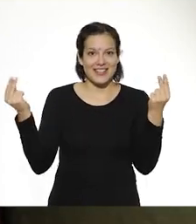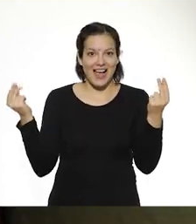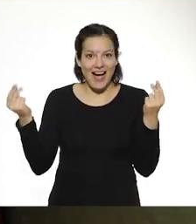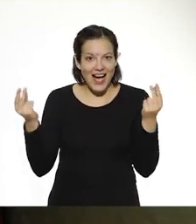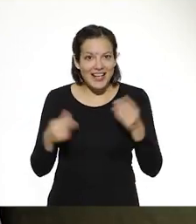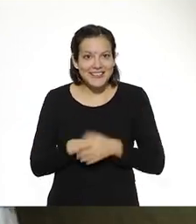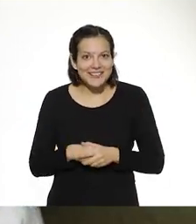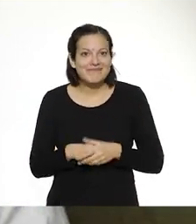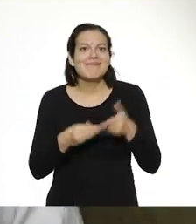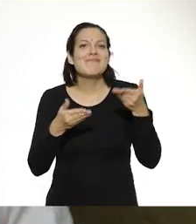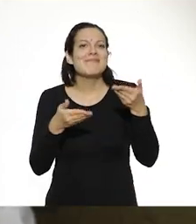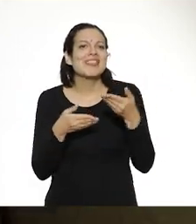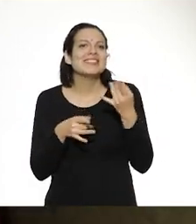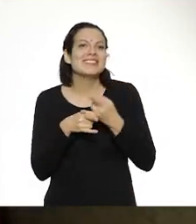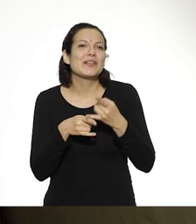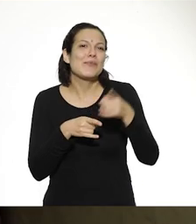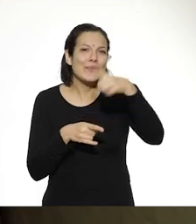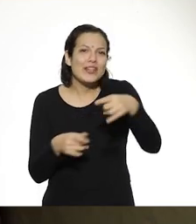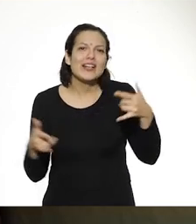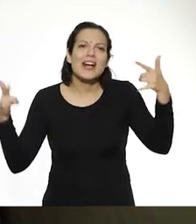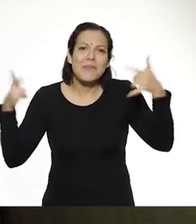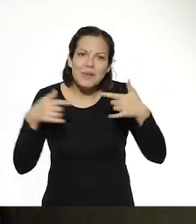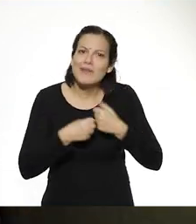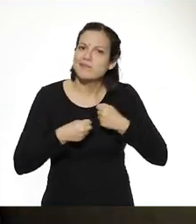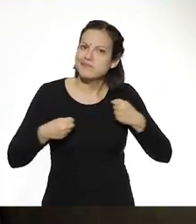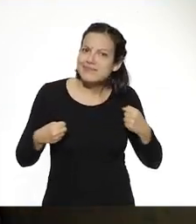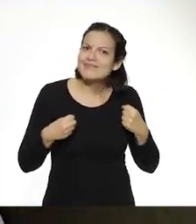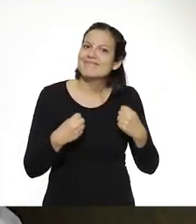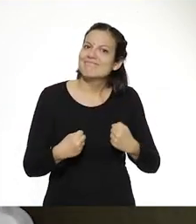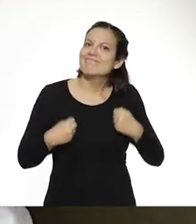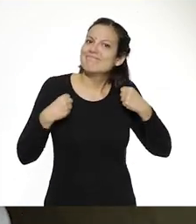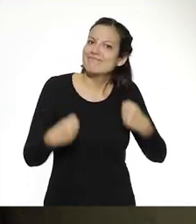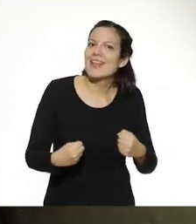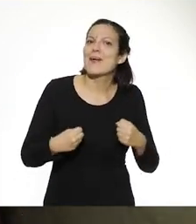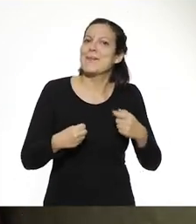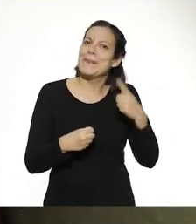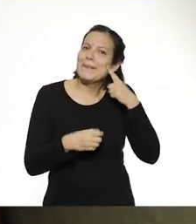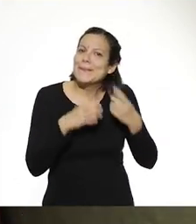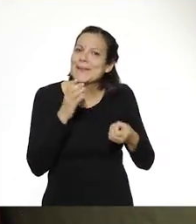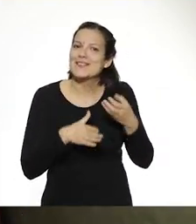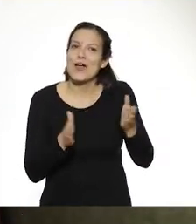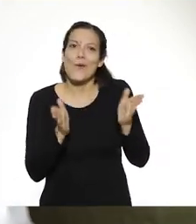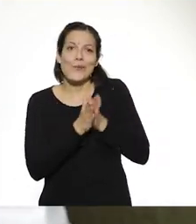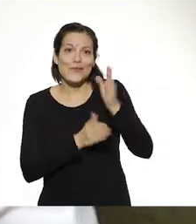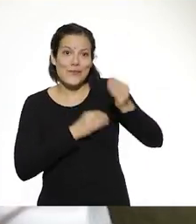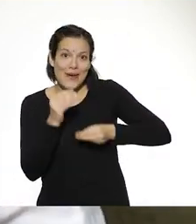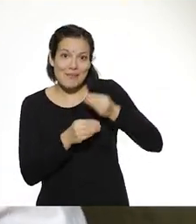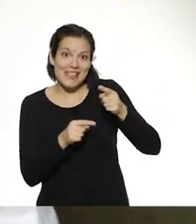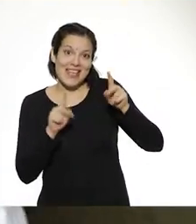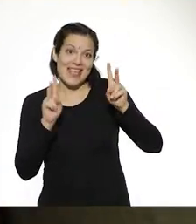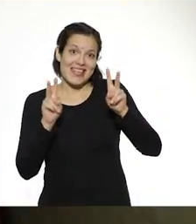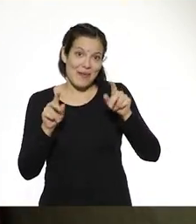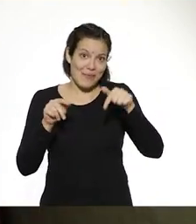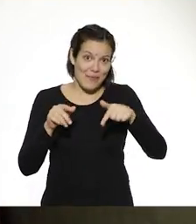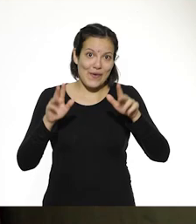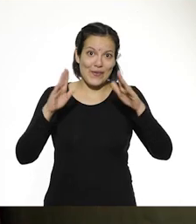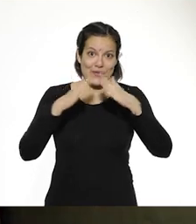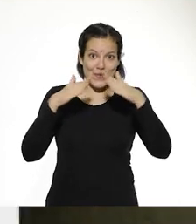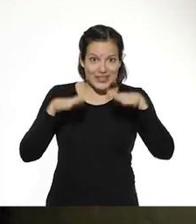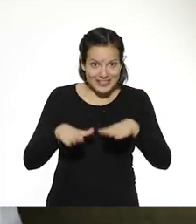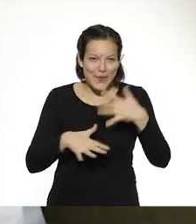e invitándolos como siempre a rapear, a animarse, a improvisar, a unirse con los familiares durante la cuarentena, a ponerse a jugar un